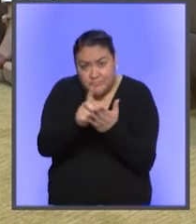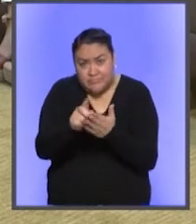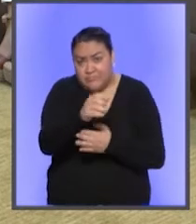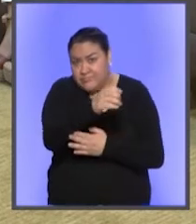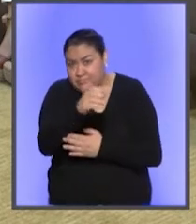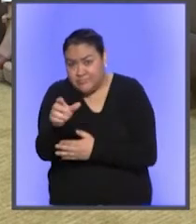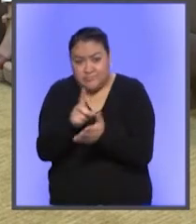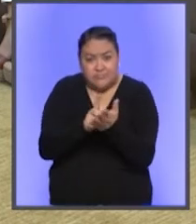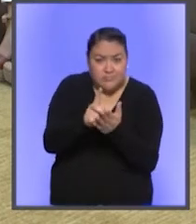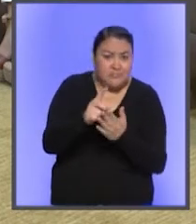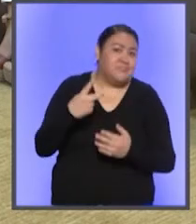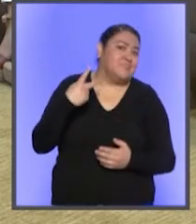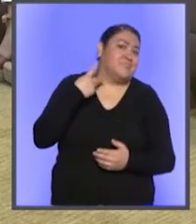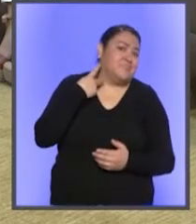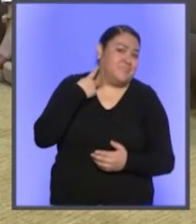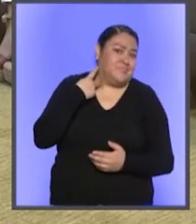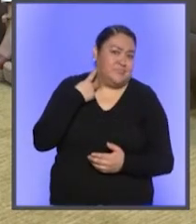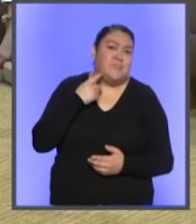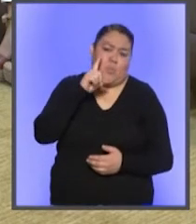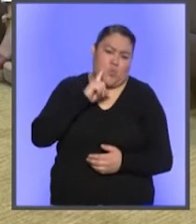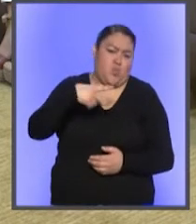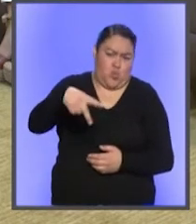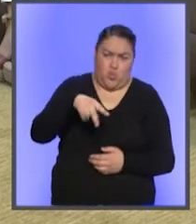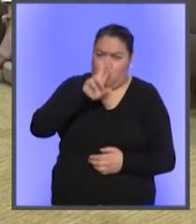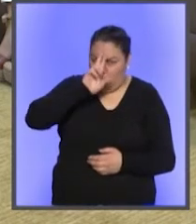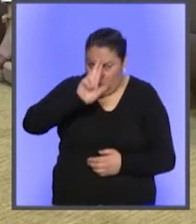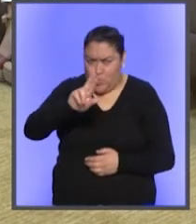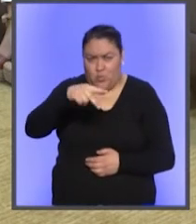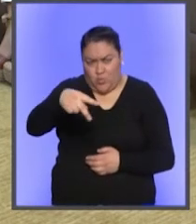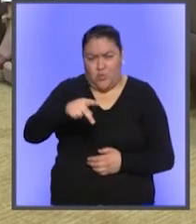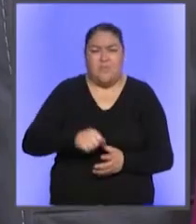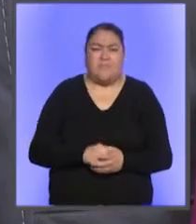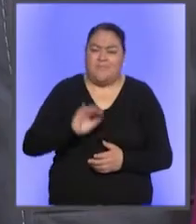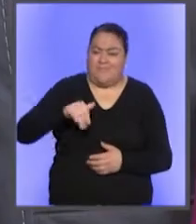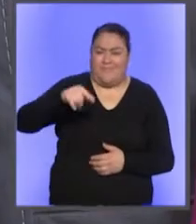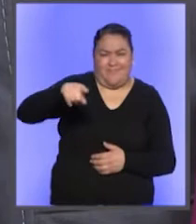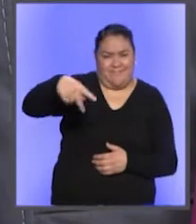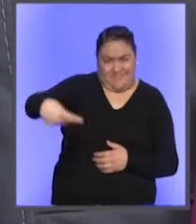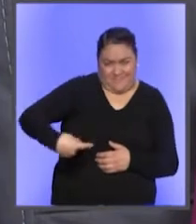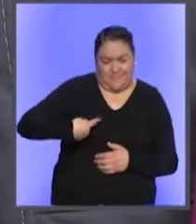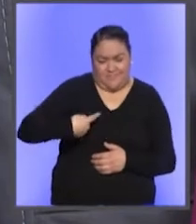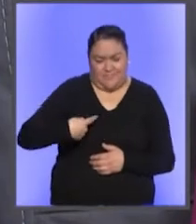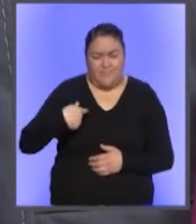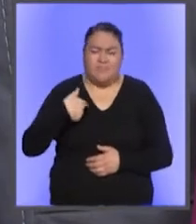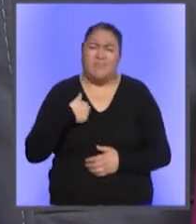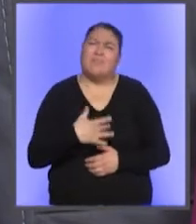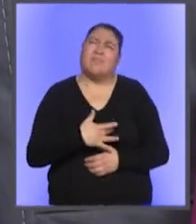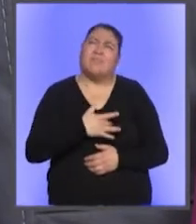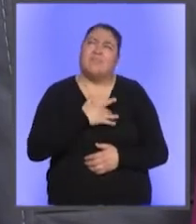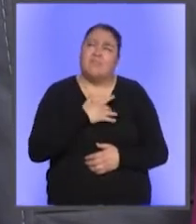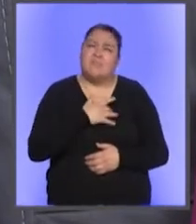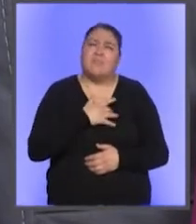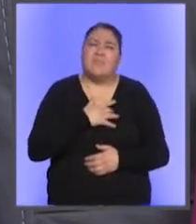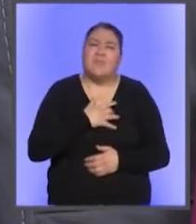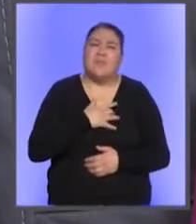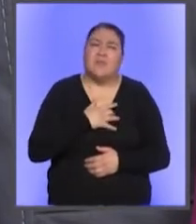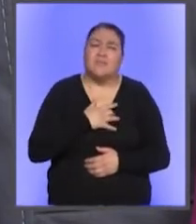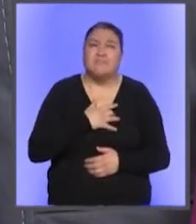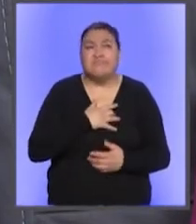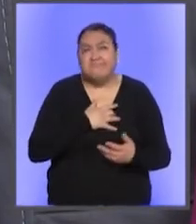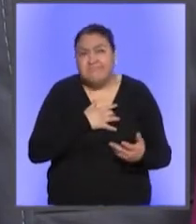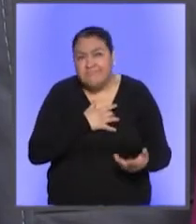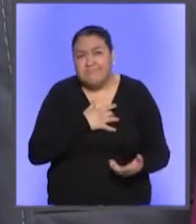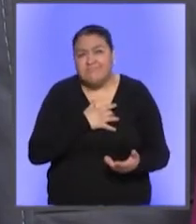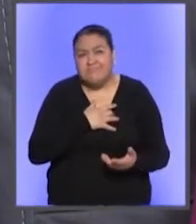agrarios de los Derechos políticos electorales de las mujeres y me preguntabas consideras que